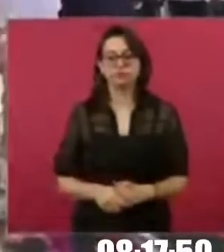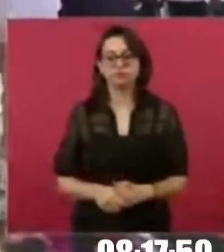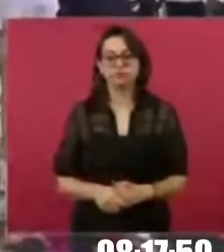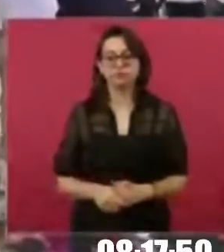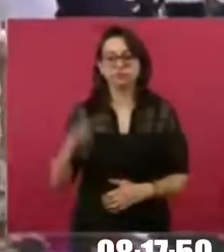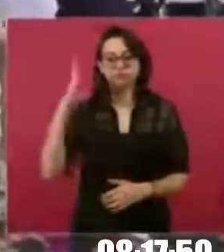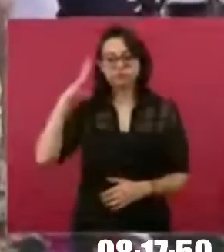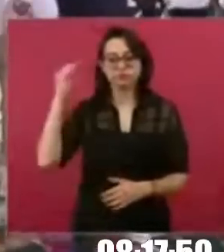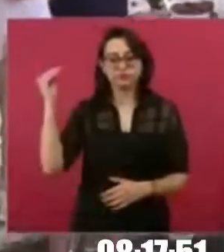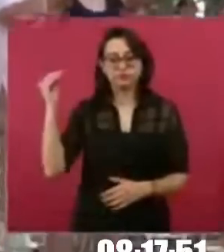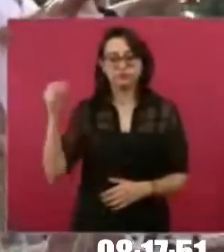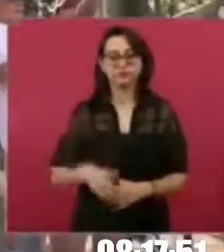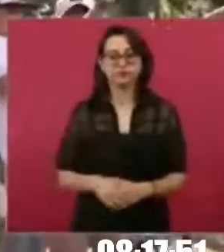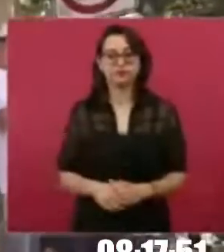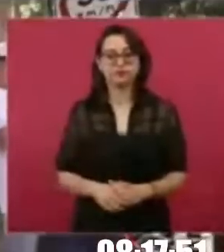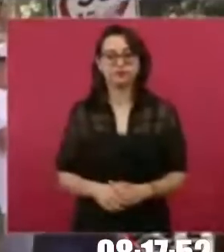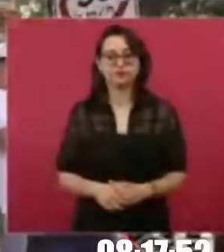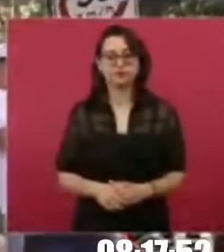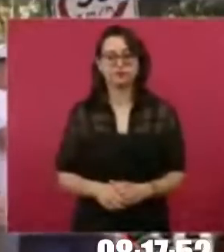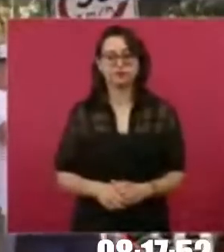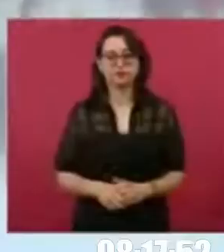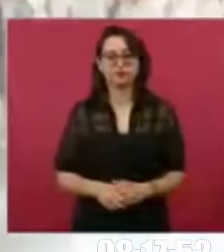Colima Durango